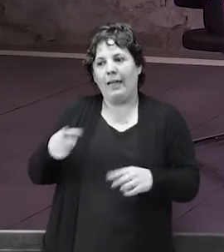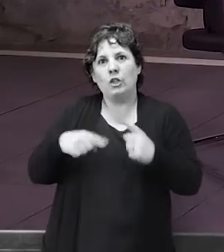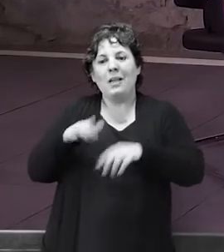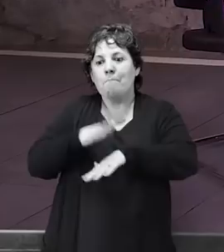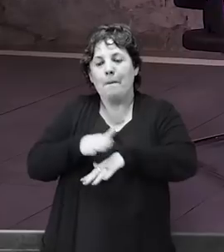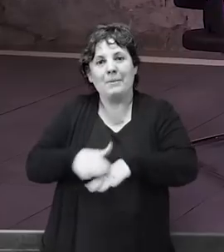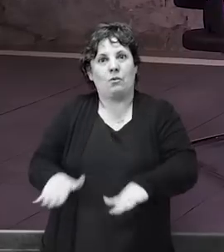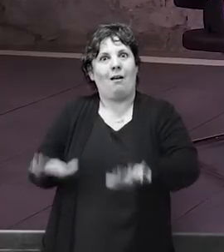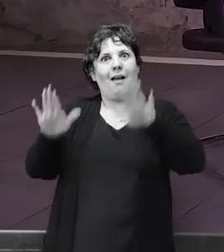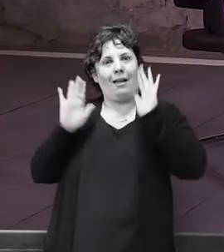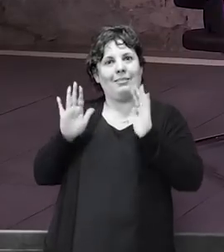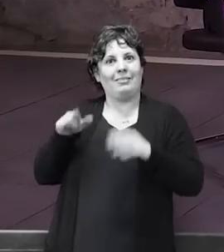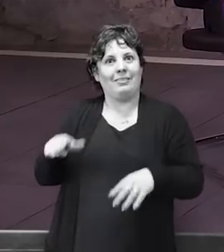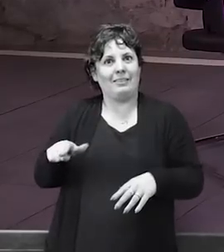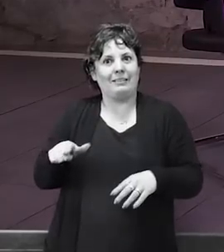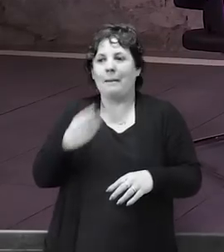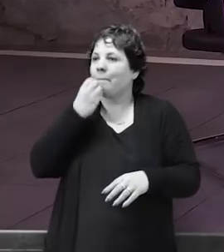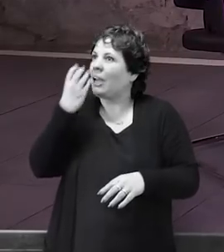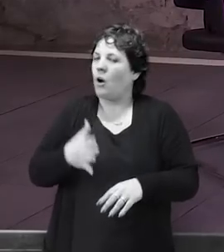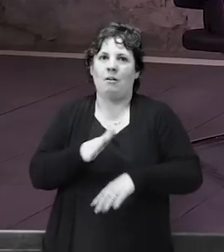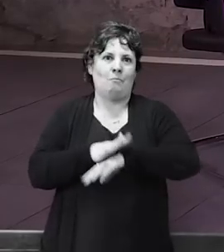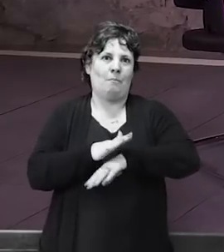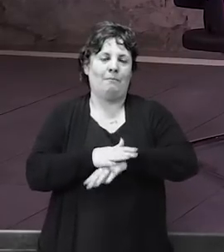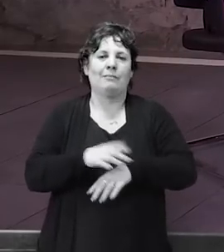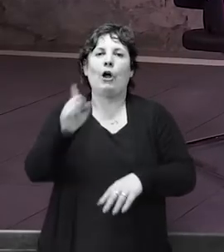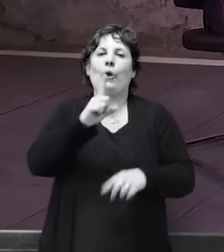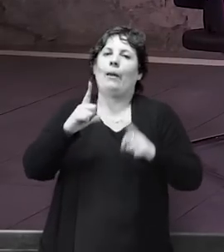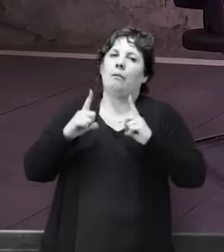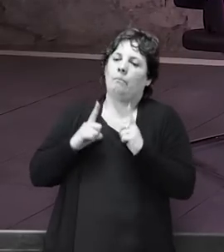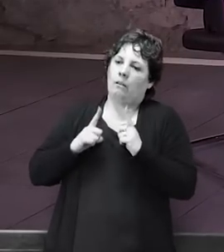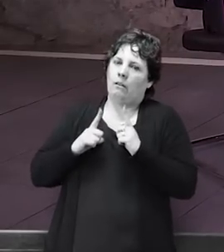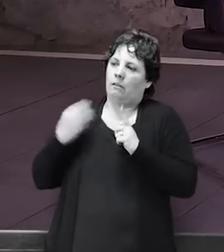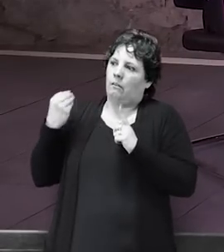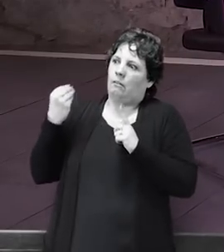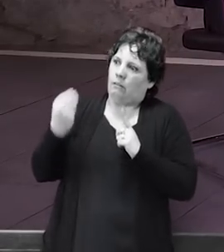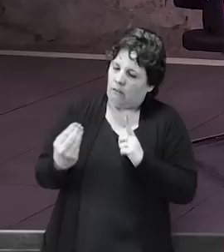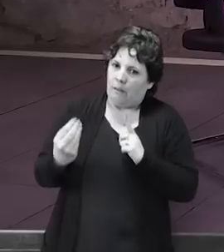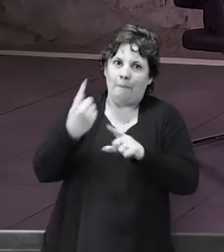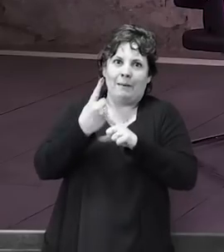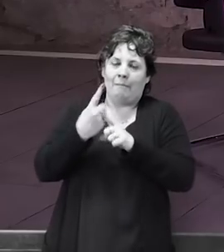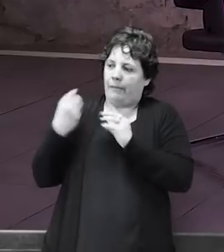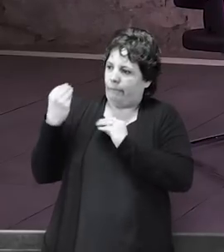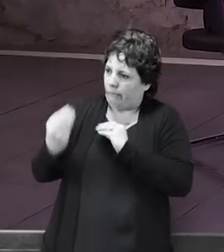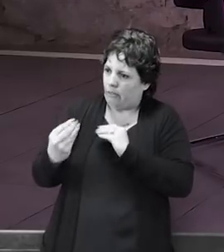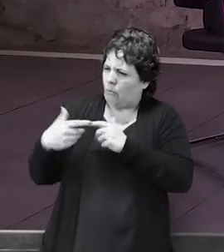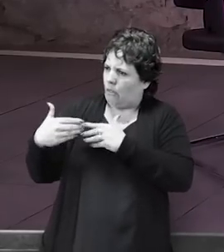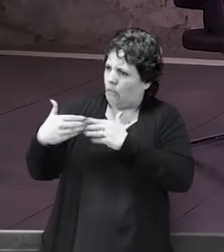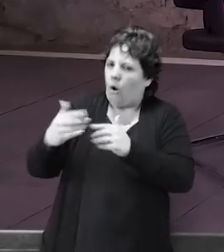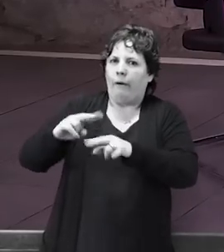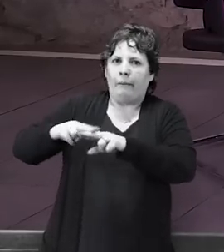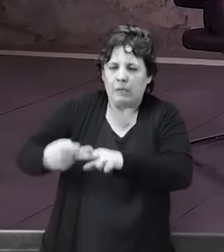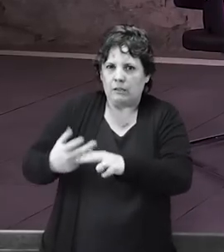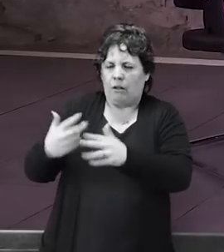es el momento, el mejor momento, digamos. No tiene que esperar a que entre, que esté el niño en primero, para ni a que repita,